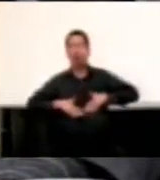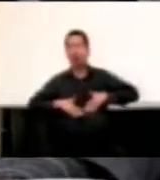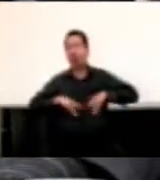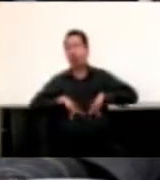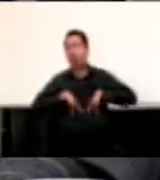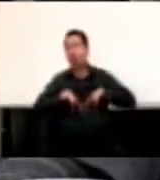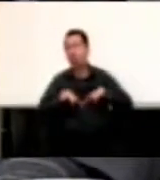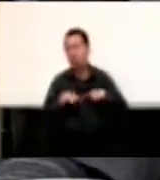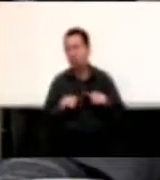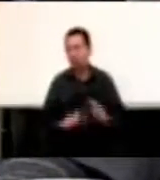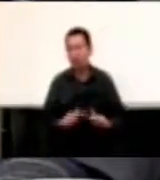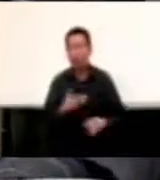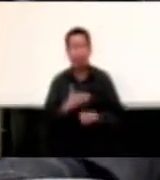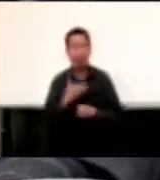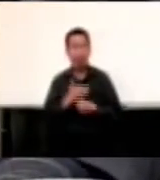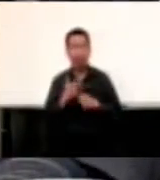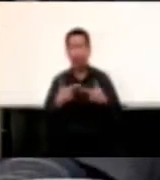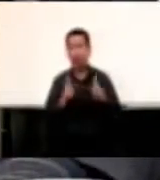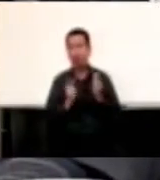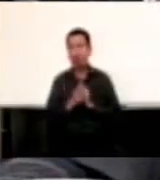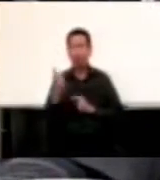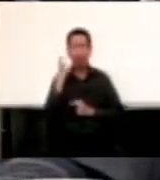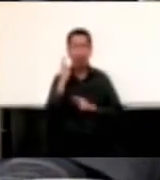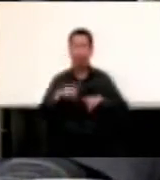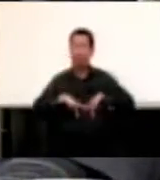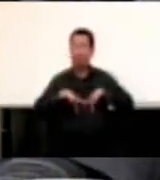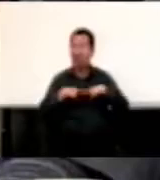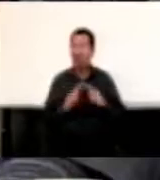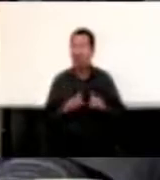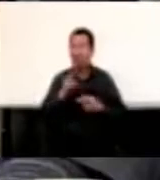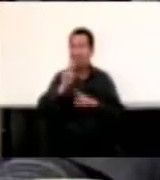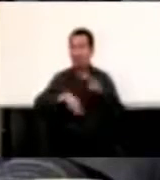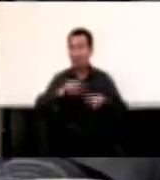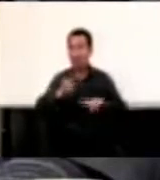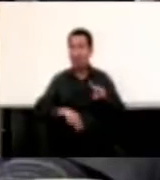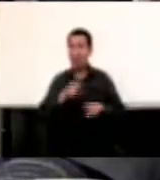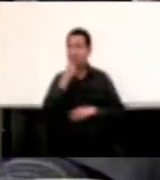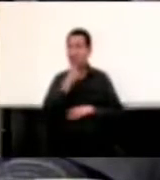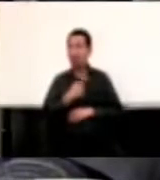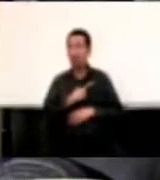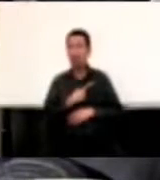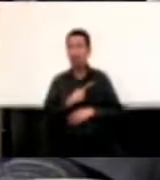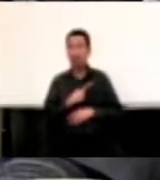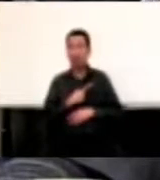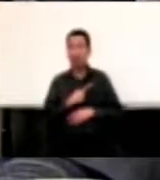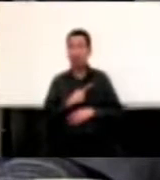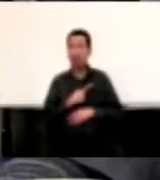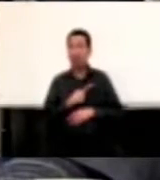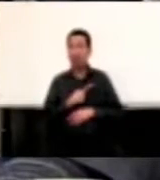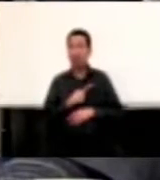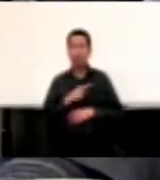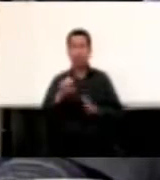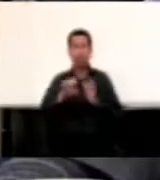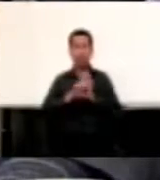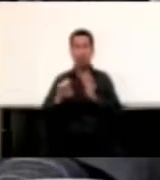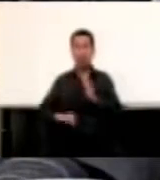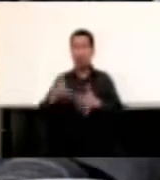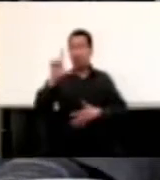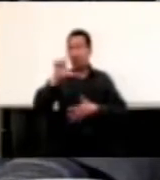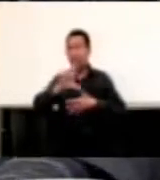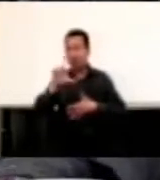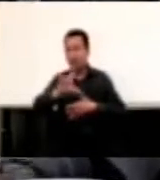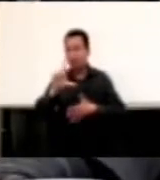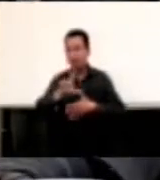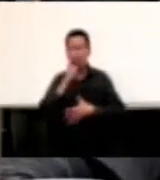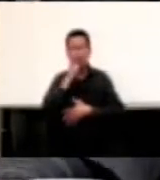la mejor opción, porque están muy débiles para hacerlo ahora. Entonces, algo que nos han dicho muchos casos en América Latina es que a